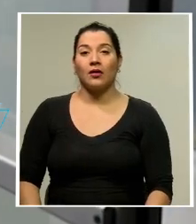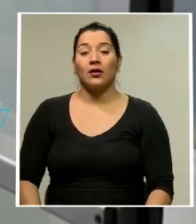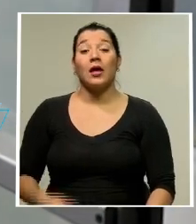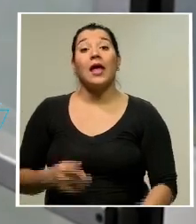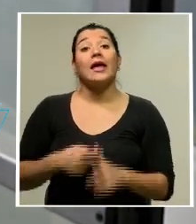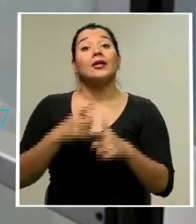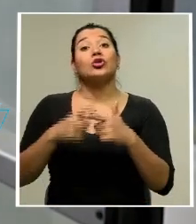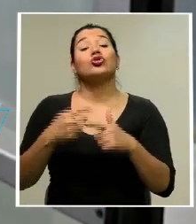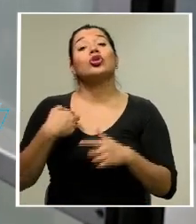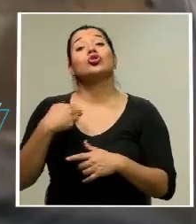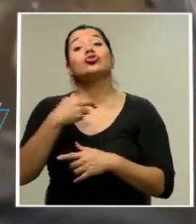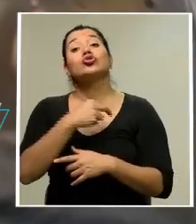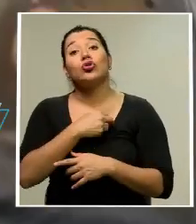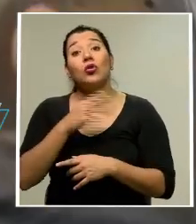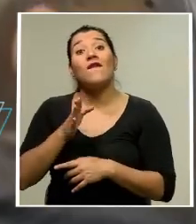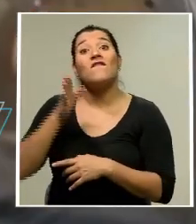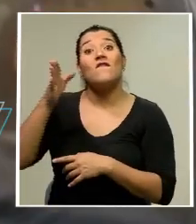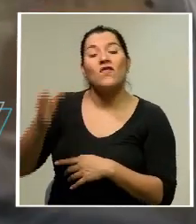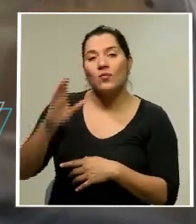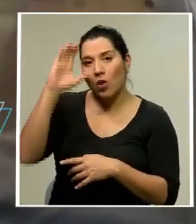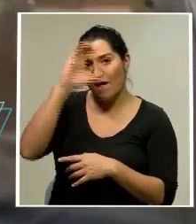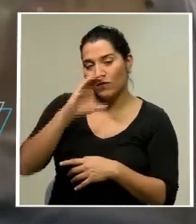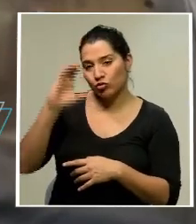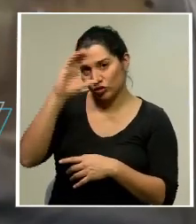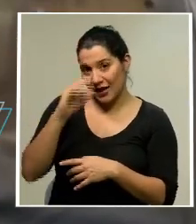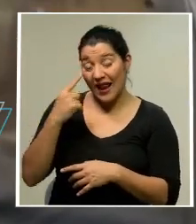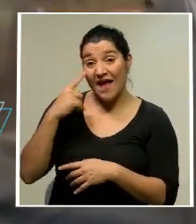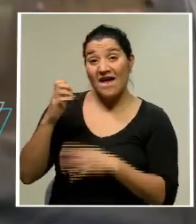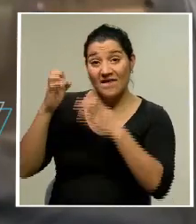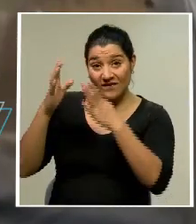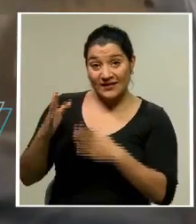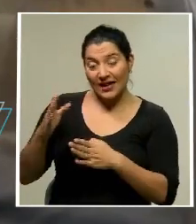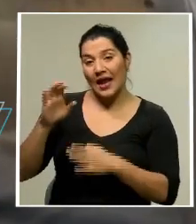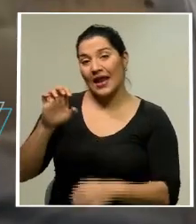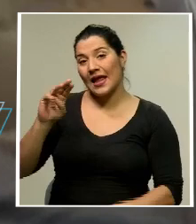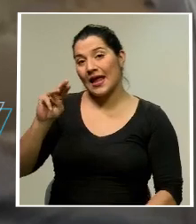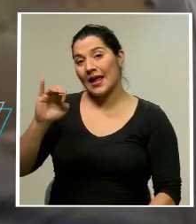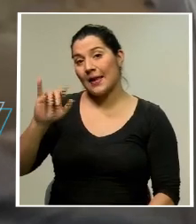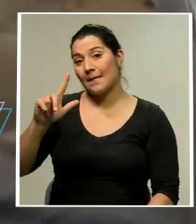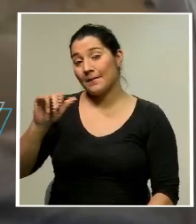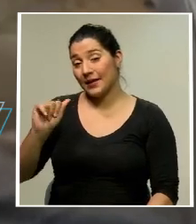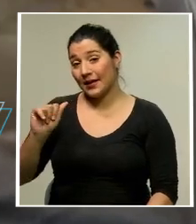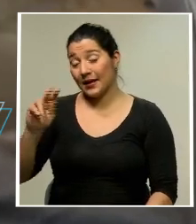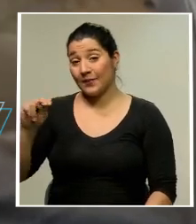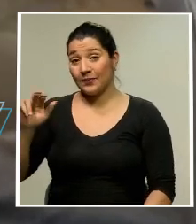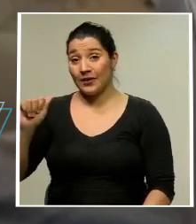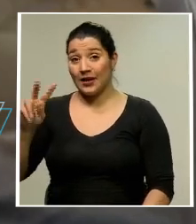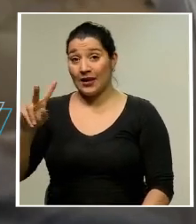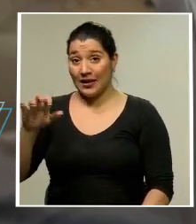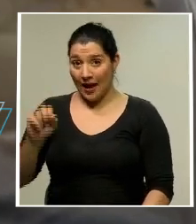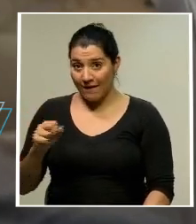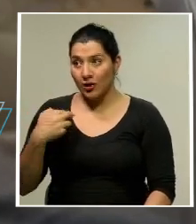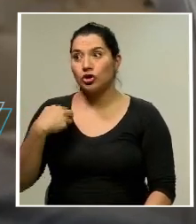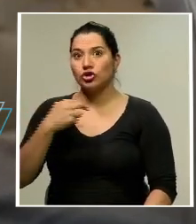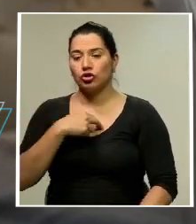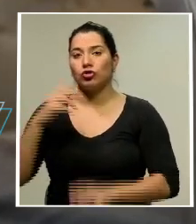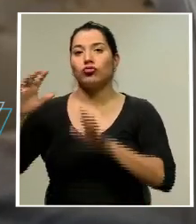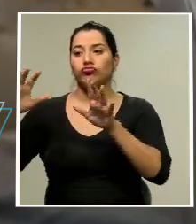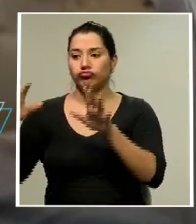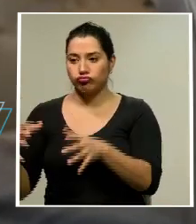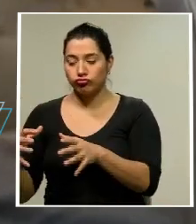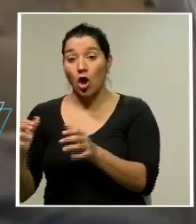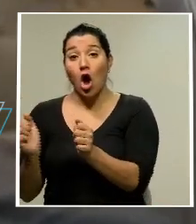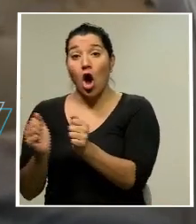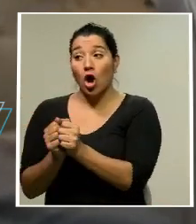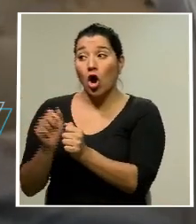acudimos a doña Emilia Navas, entonces fiscal de la República, nos reunimos con ella y con don Carlos